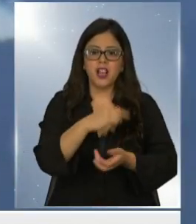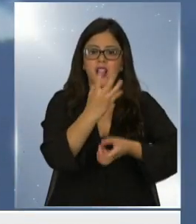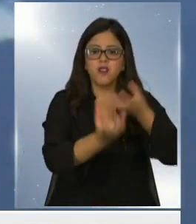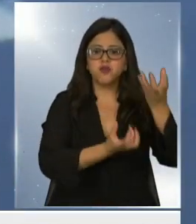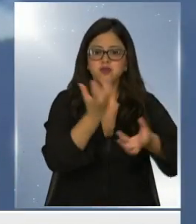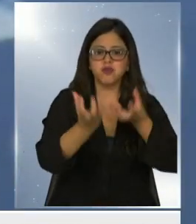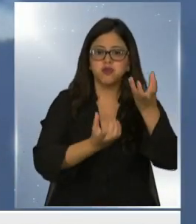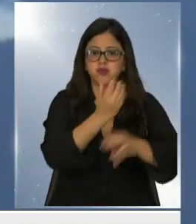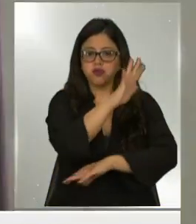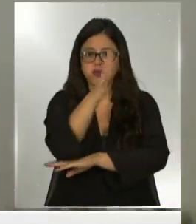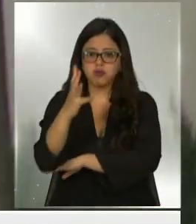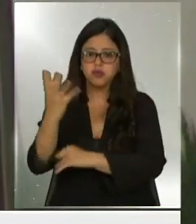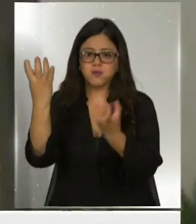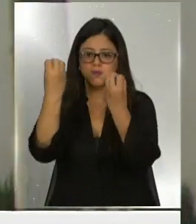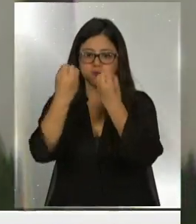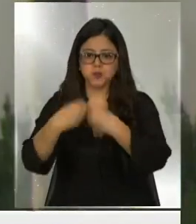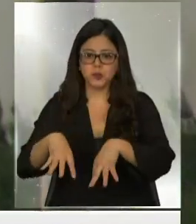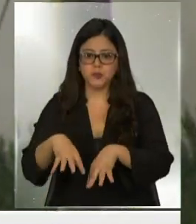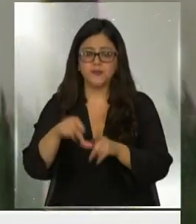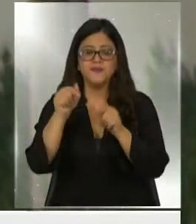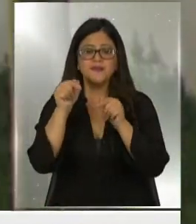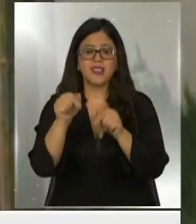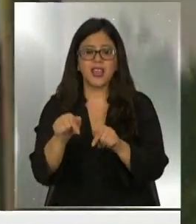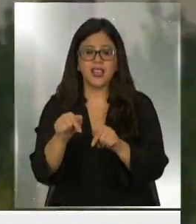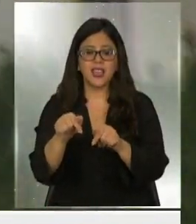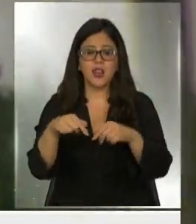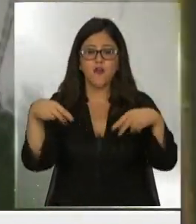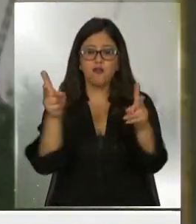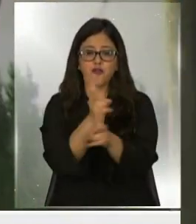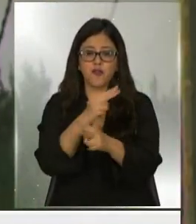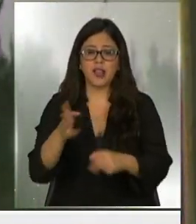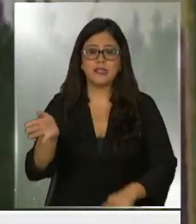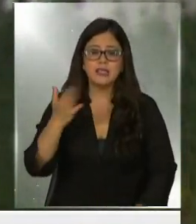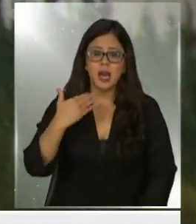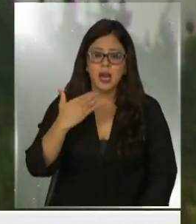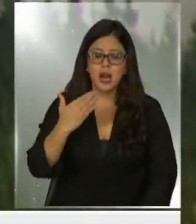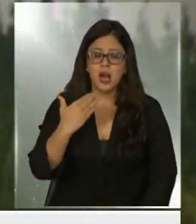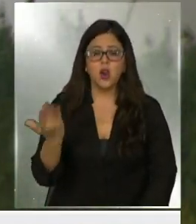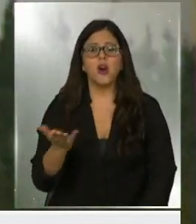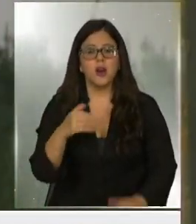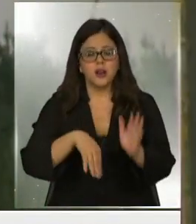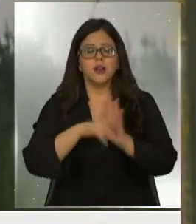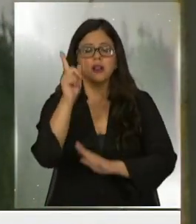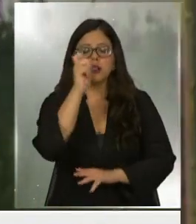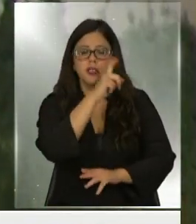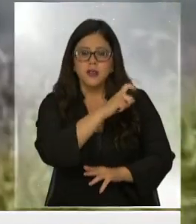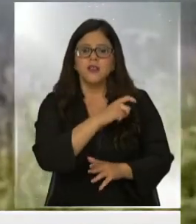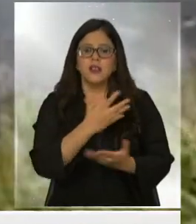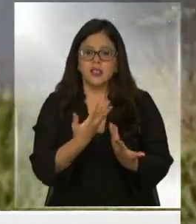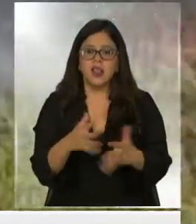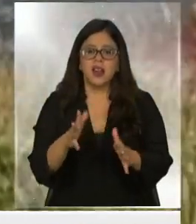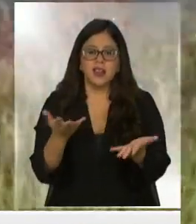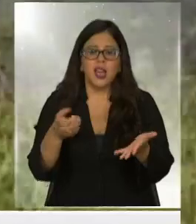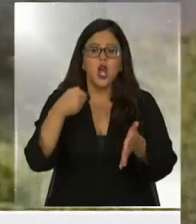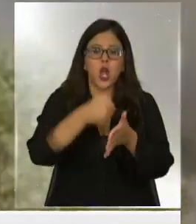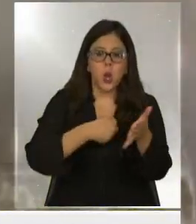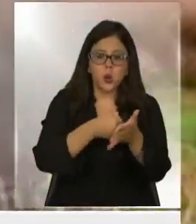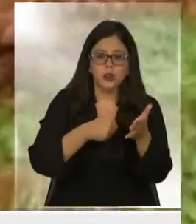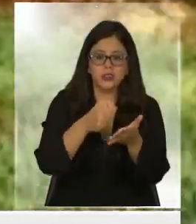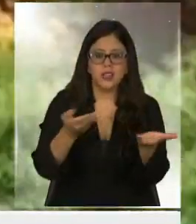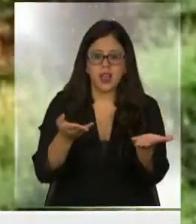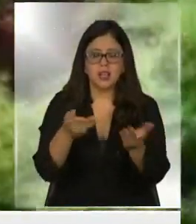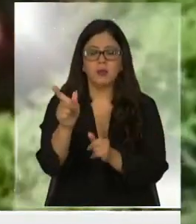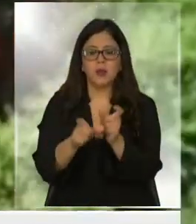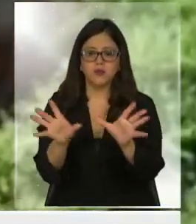por el fuego. Las condiciones de alto viento y calor hace más complejo el combate de las llamas por parte